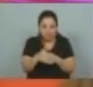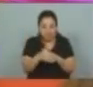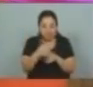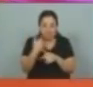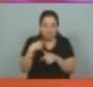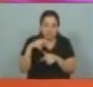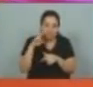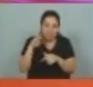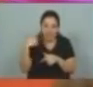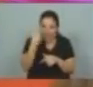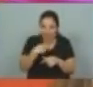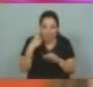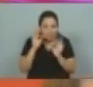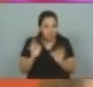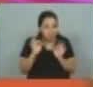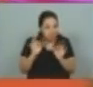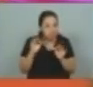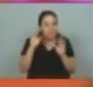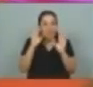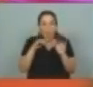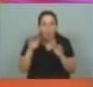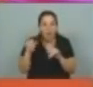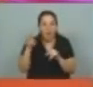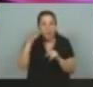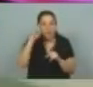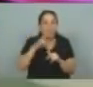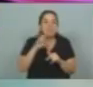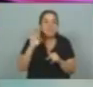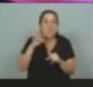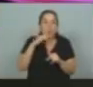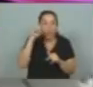Y yo decía, ahí llegó Beethoven. Y hacía... ta, ta, ta, ta.